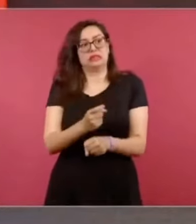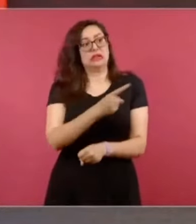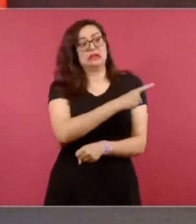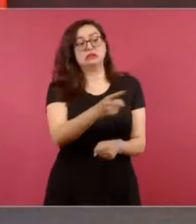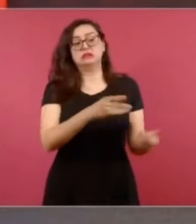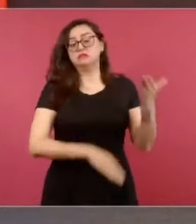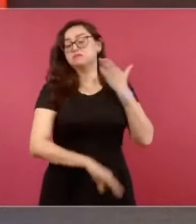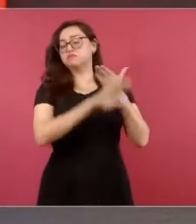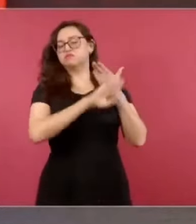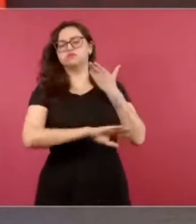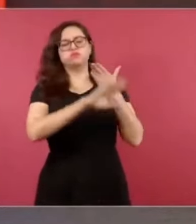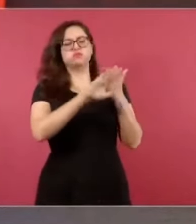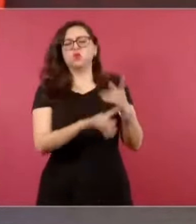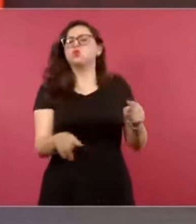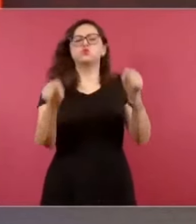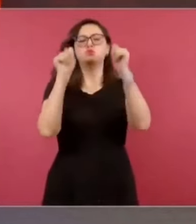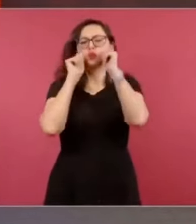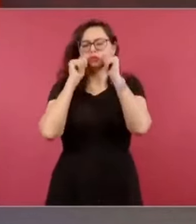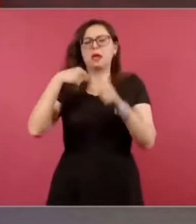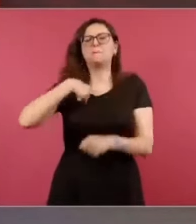ambiciosos, vulgares,